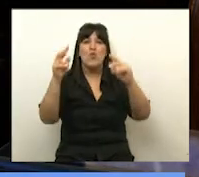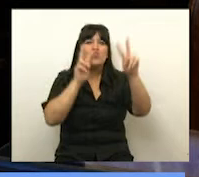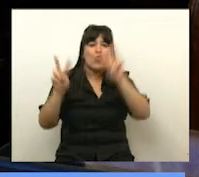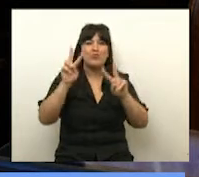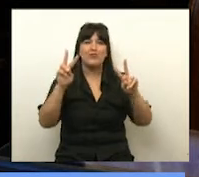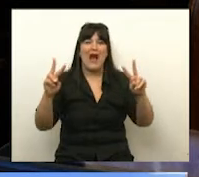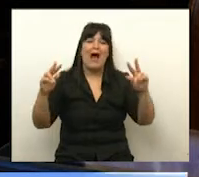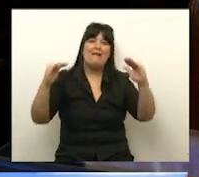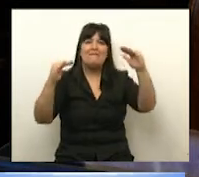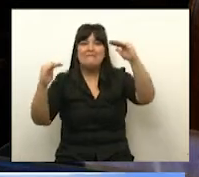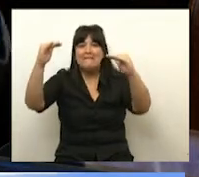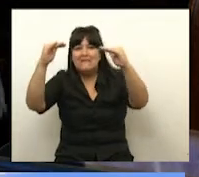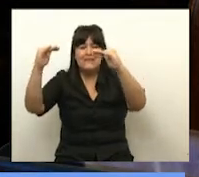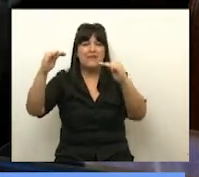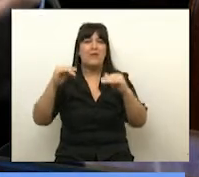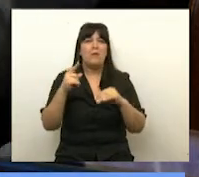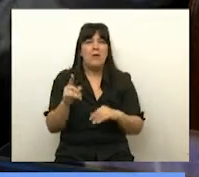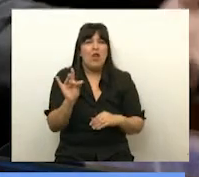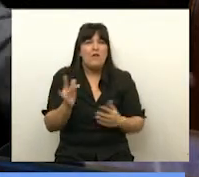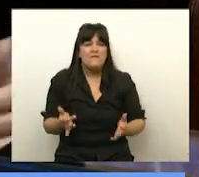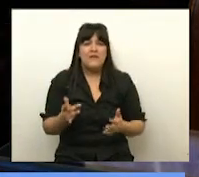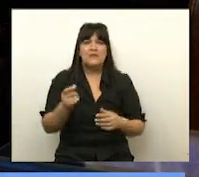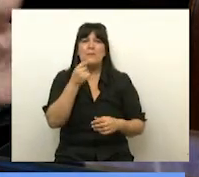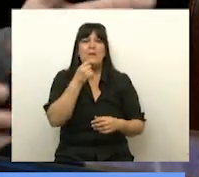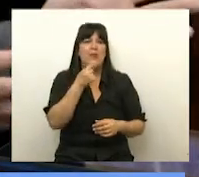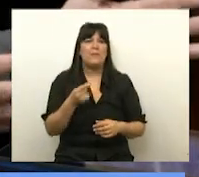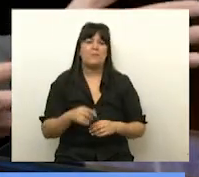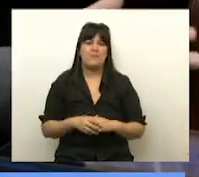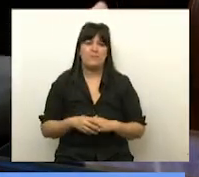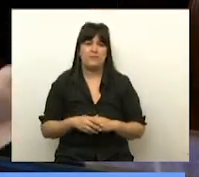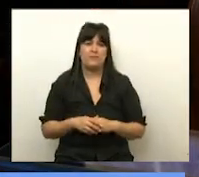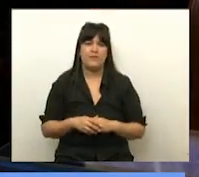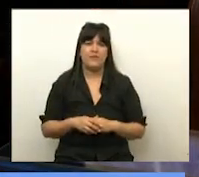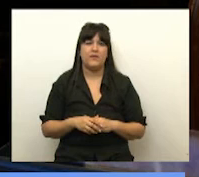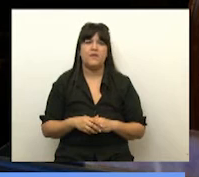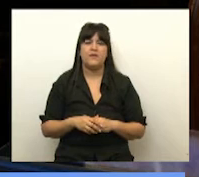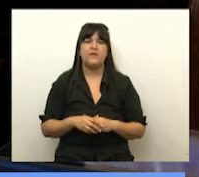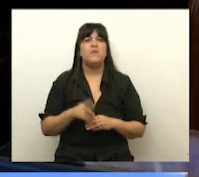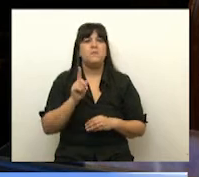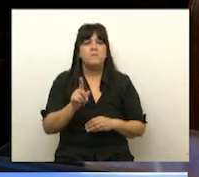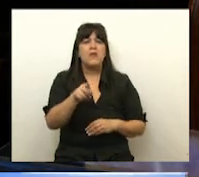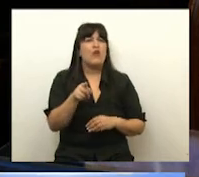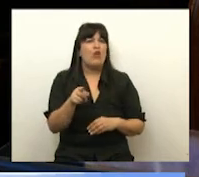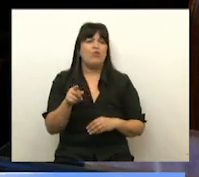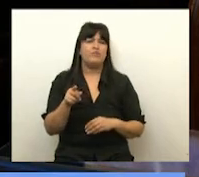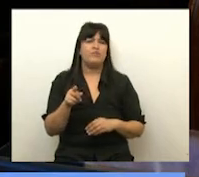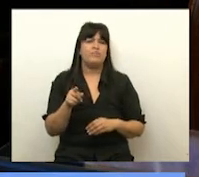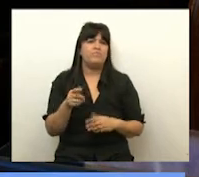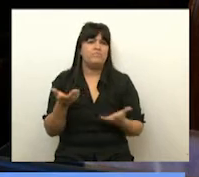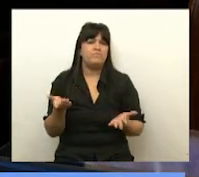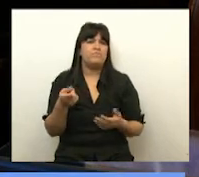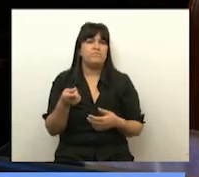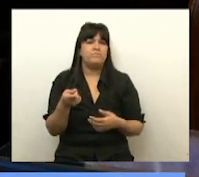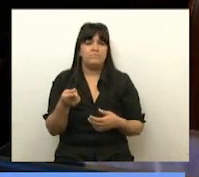Federal, es raro encontrar una misma baldosa 3 meses después de haber atravesado esa vereda. Es muy extraño, realmente, cosa que